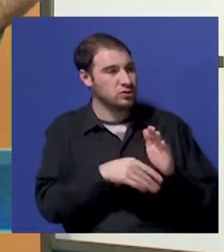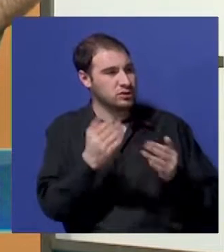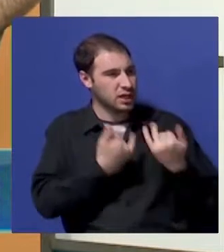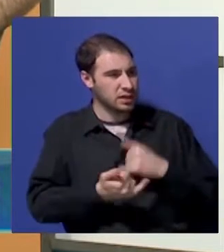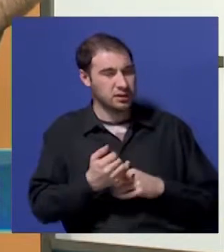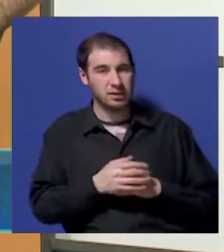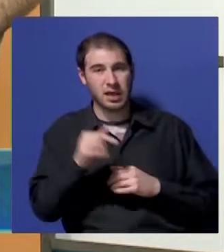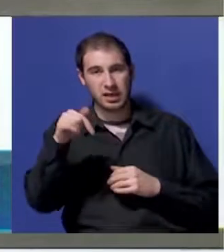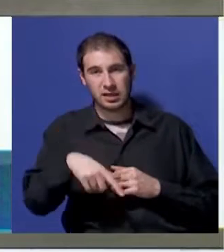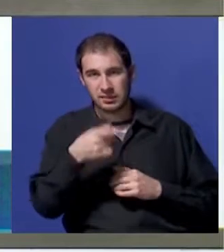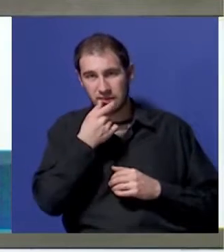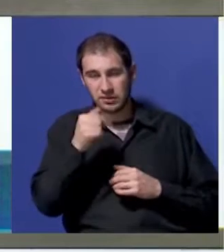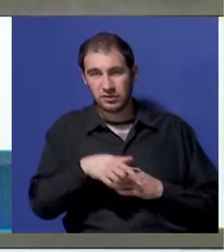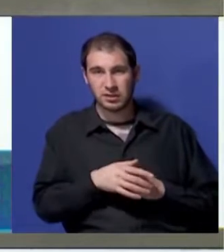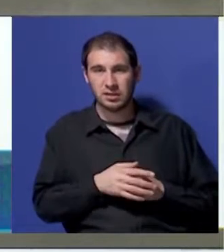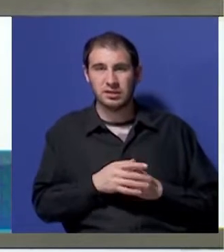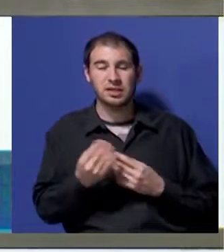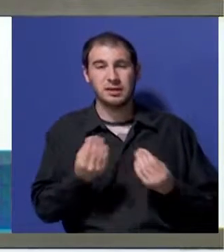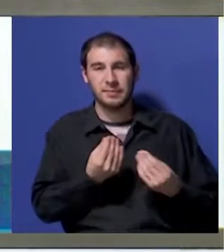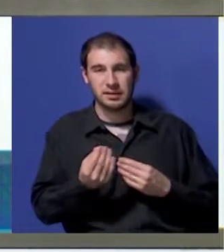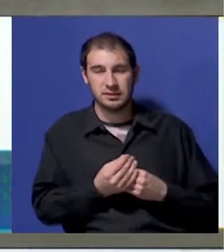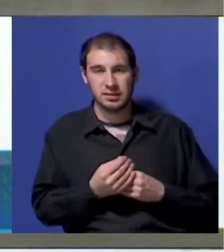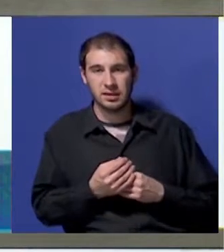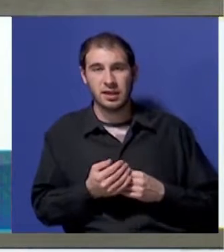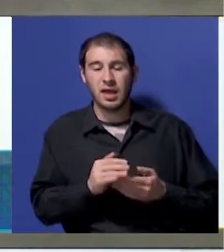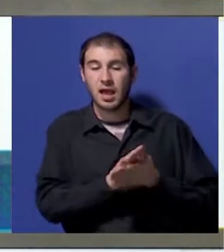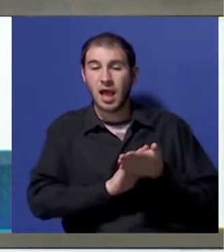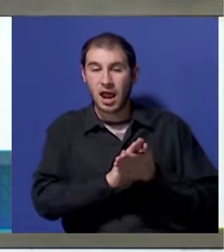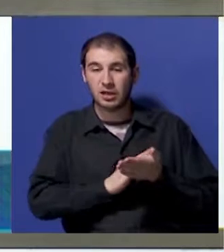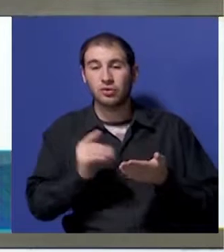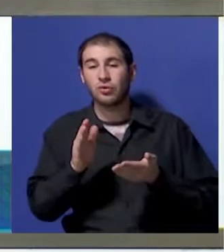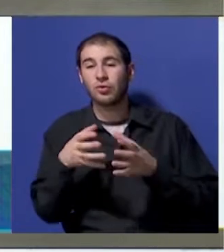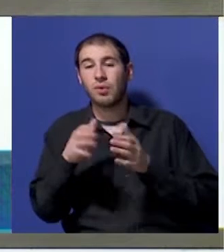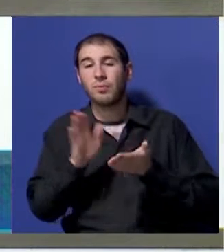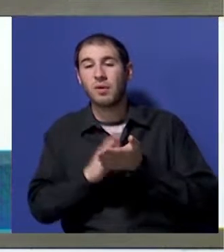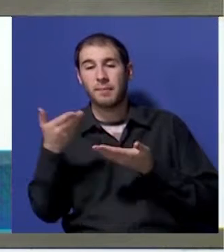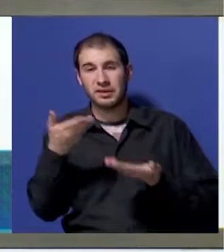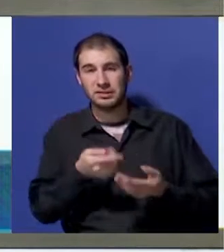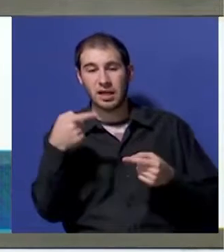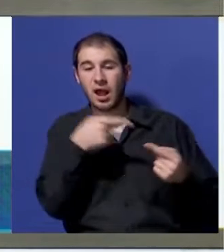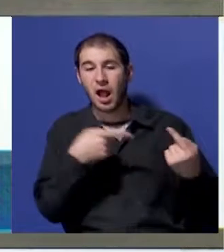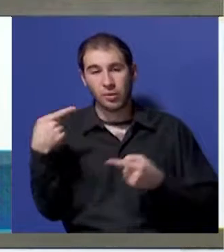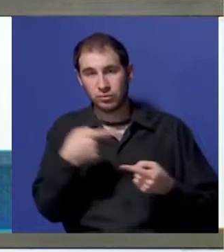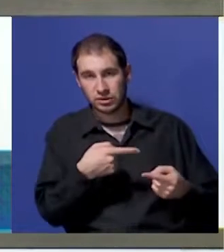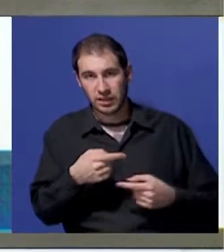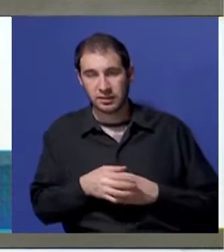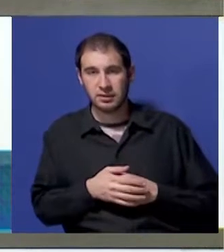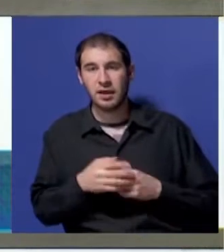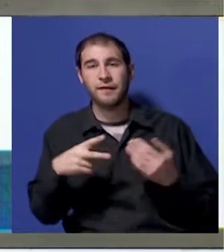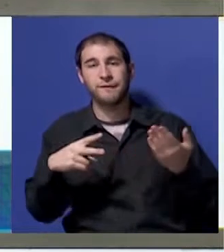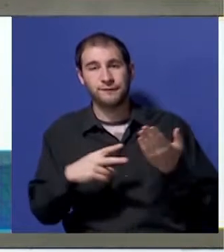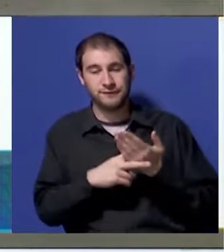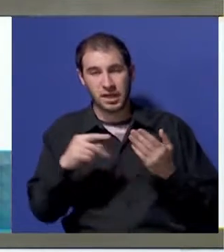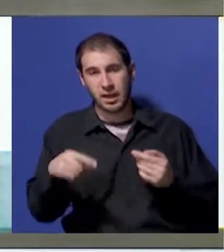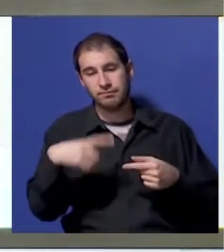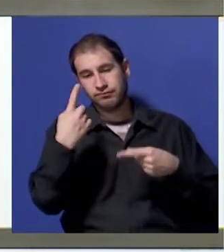Bueno, aquí en Mendoza lo que está ocurriendo es el alegato de las querellas, las acusaciones de la Fiscalía,